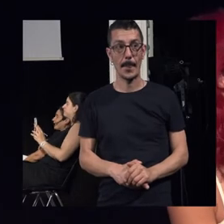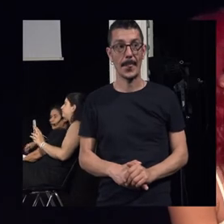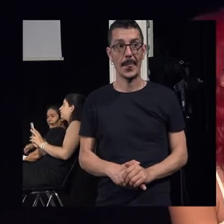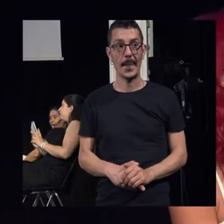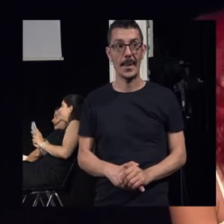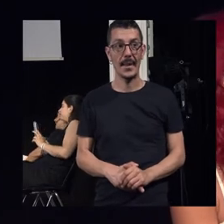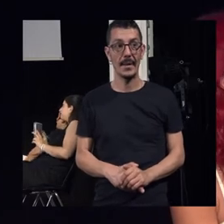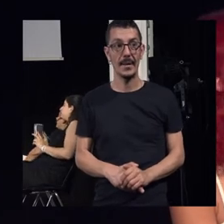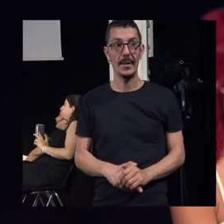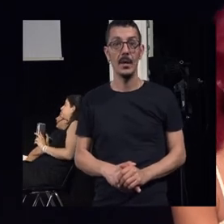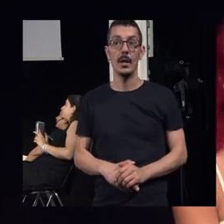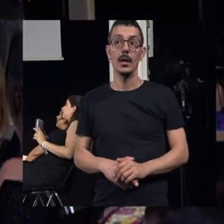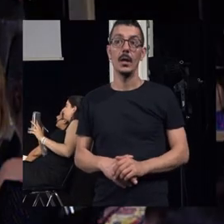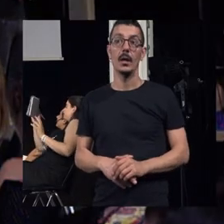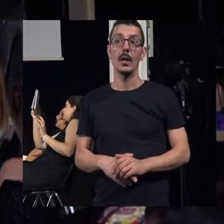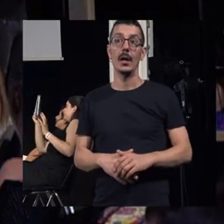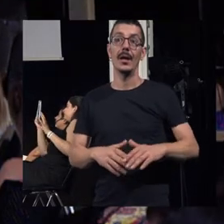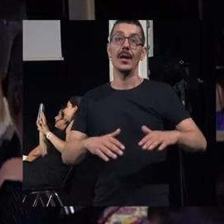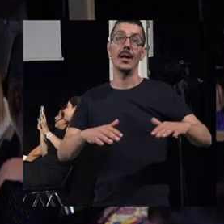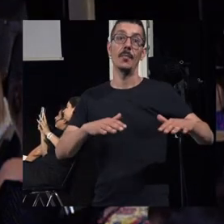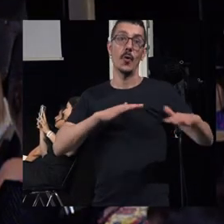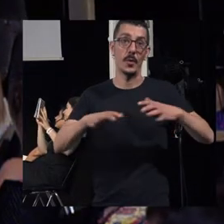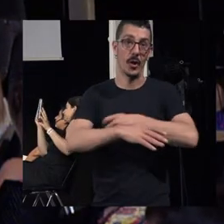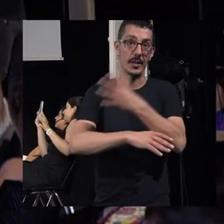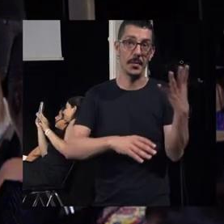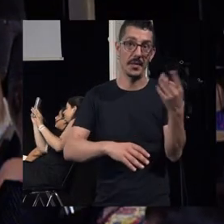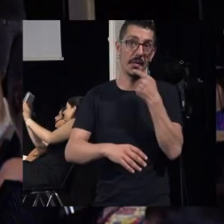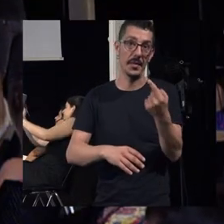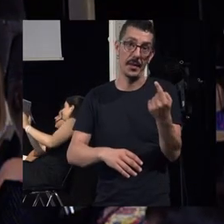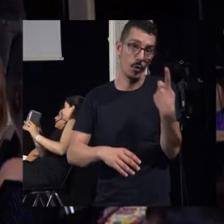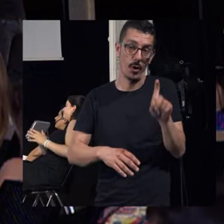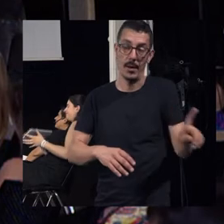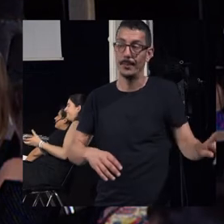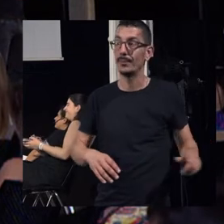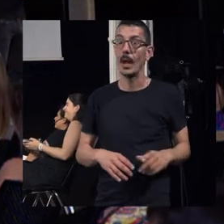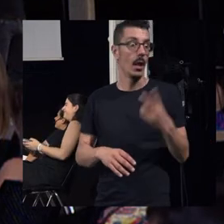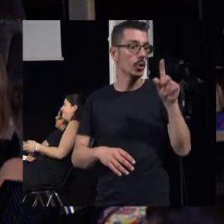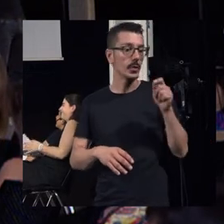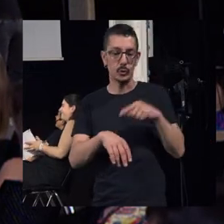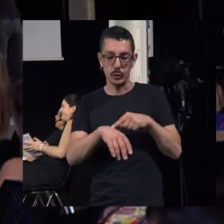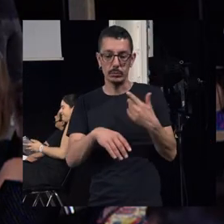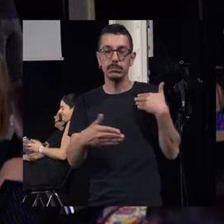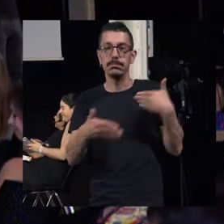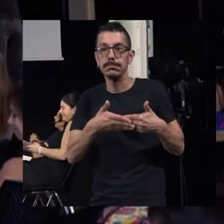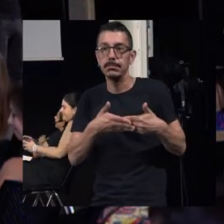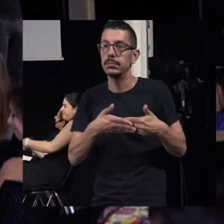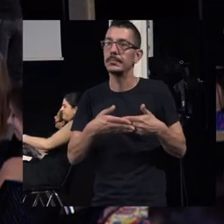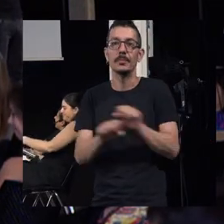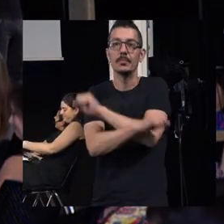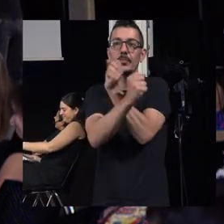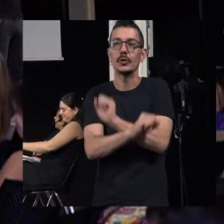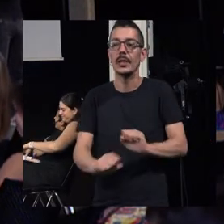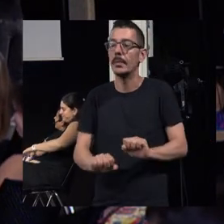mencionado el tema del movimiento LGTB. Bien. Quisiera centrarme en eso. Dos minutos me faltan, es imposible, pero bueno, ok, lo